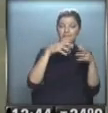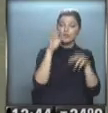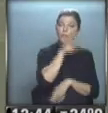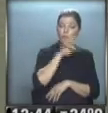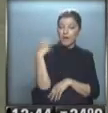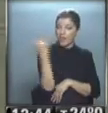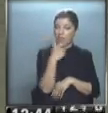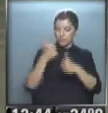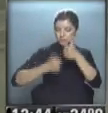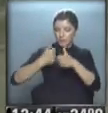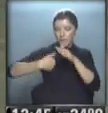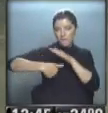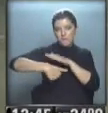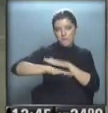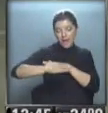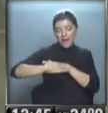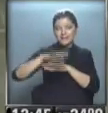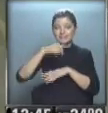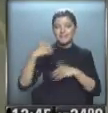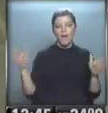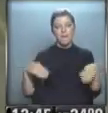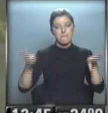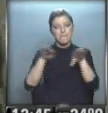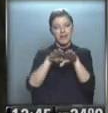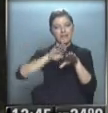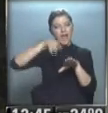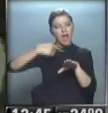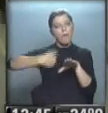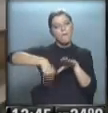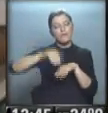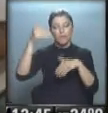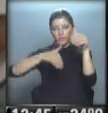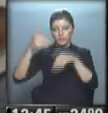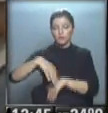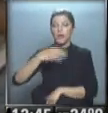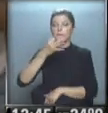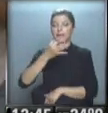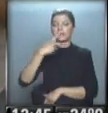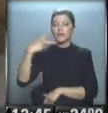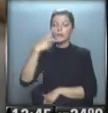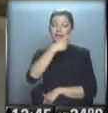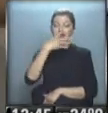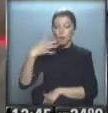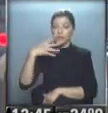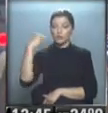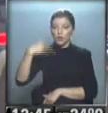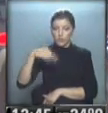presidente Manuel Zelaya, podrían alcanzar un empate técnico en los comicios presidenciales del 24 de noviembre.